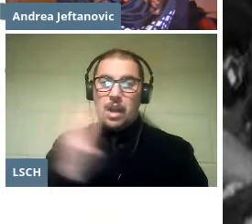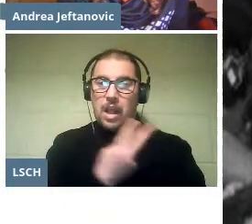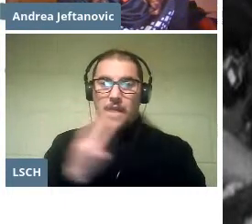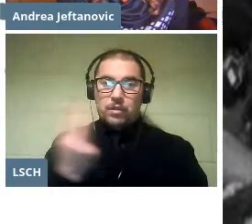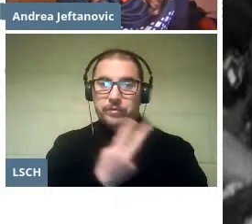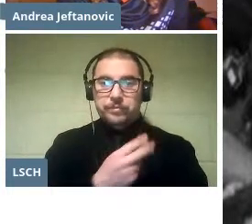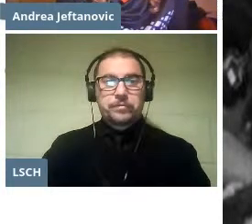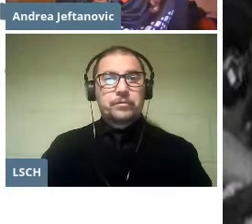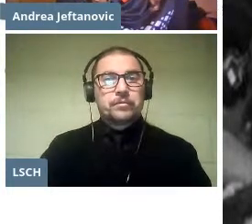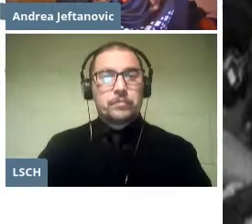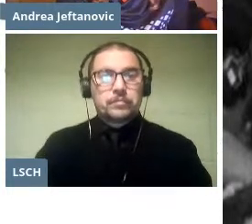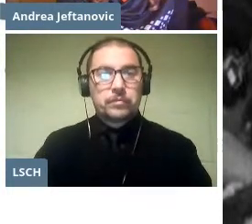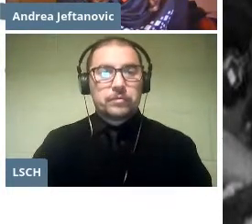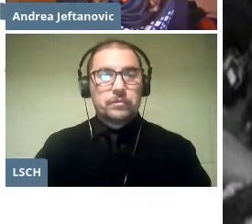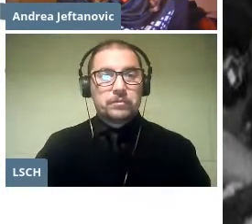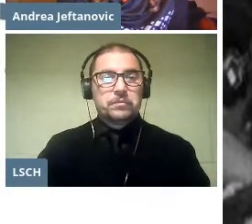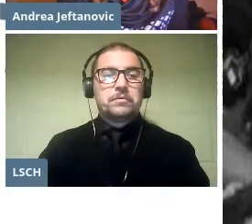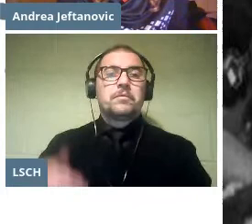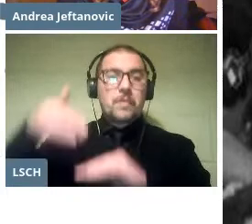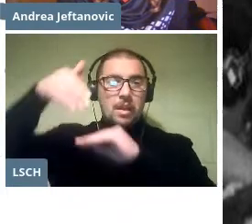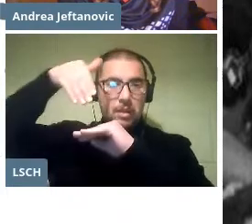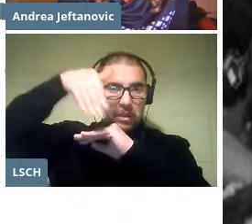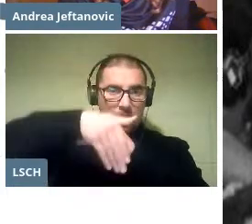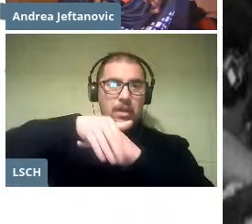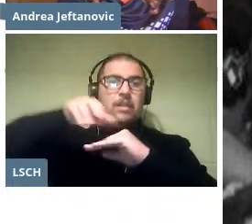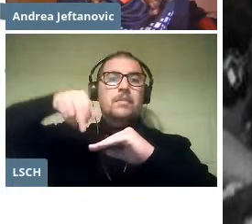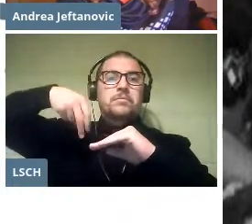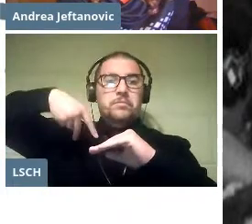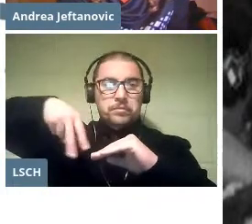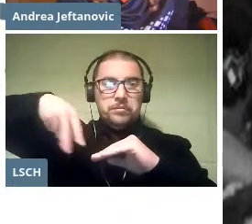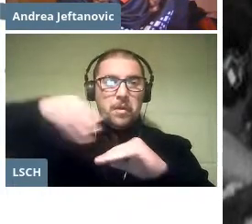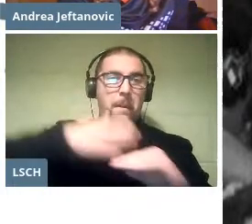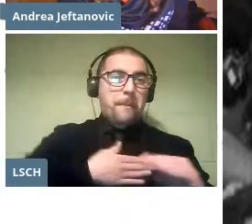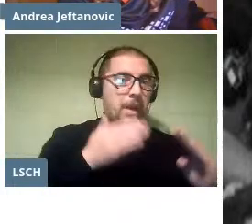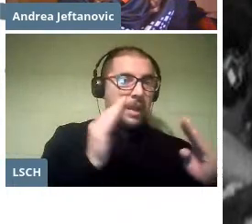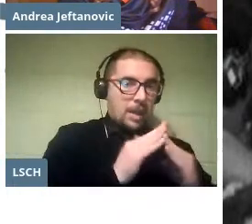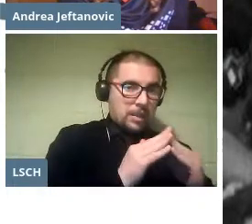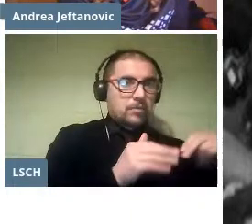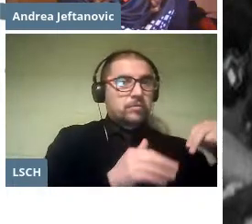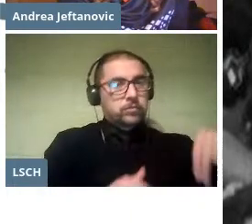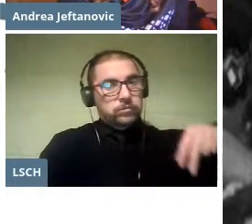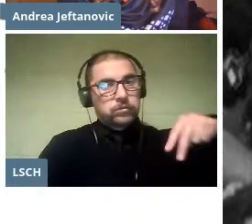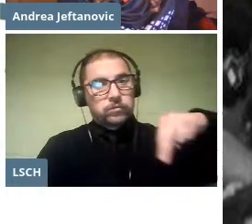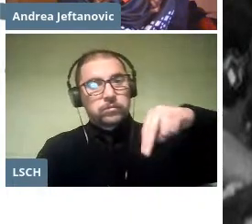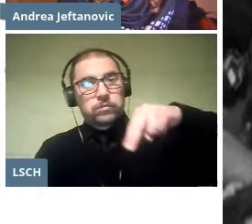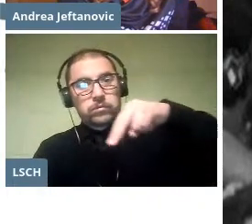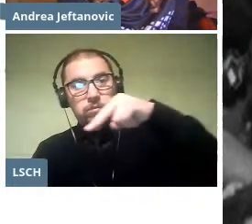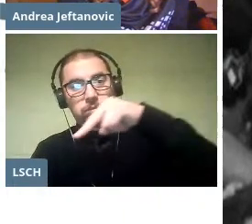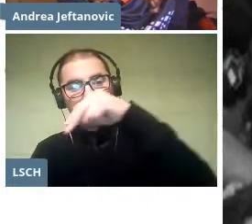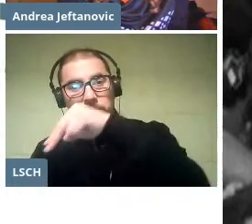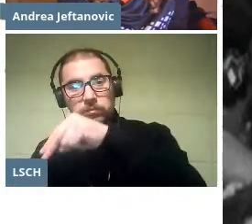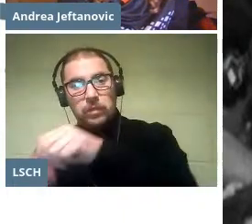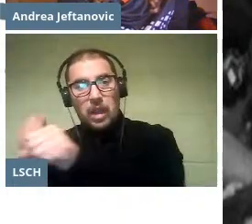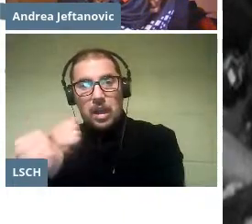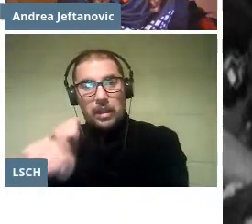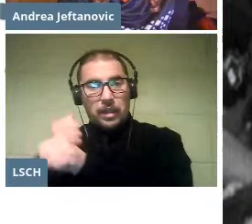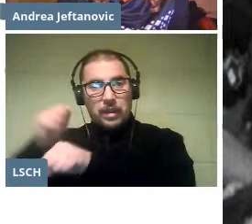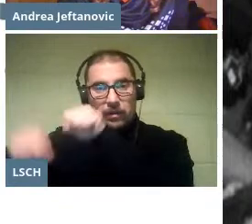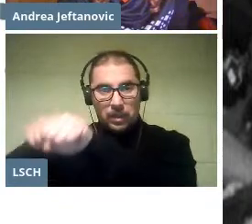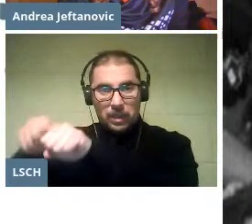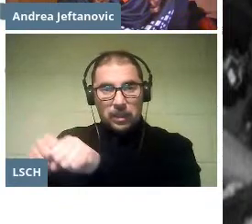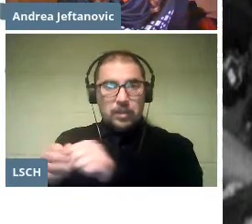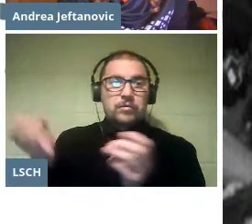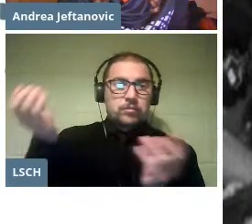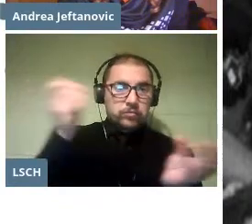Allí, tarde tras tarde, caminando desde mi casa al taller, fuimos armando la memoria